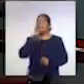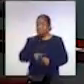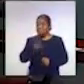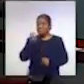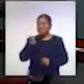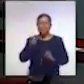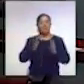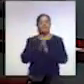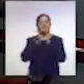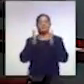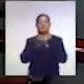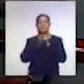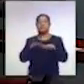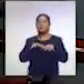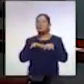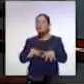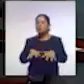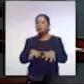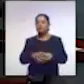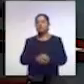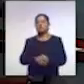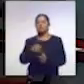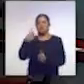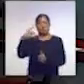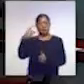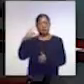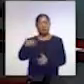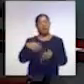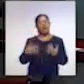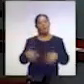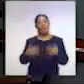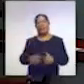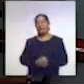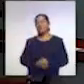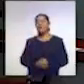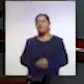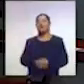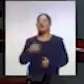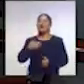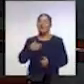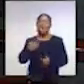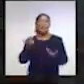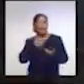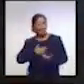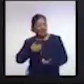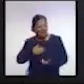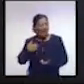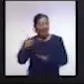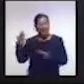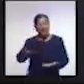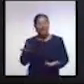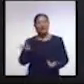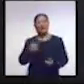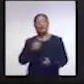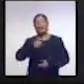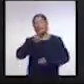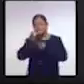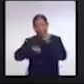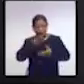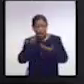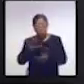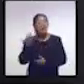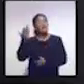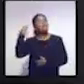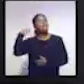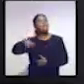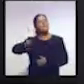una participación destacada de parte de usted, alcaldesa. Vengo muy contenta a compartirles que el pasado viernes tomé